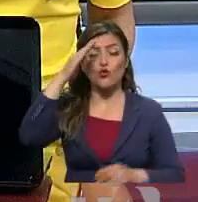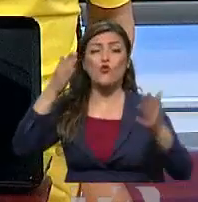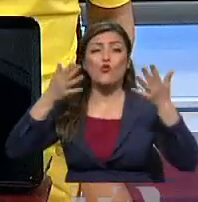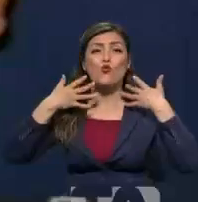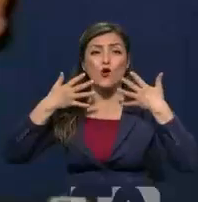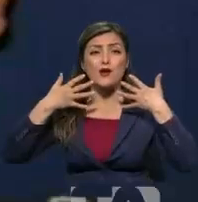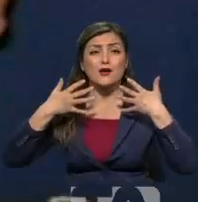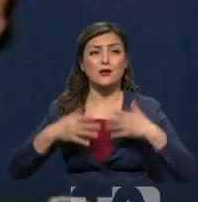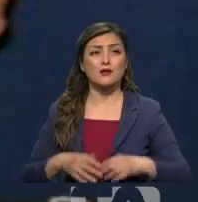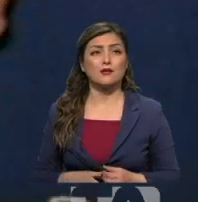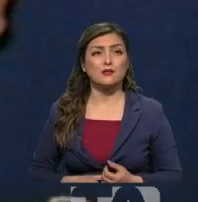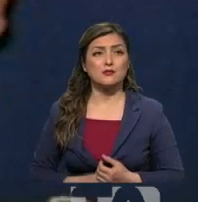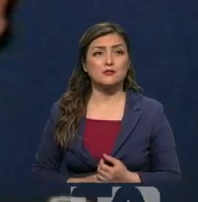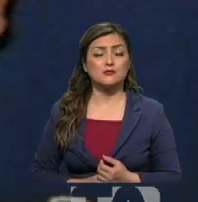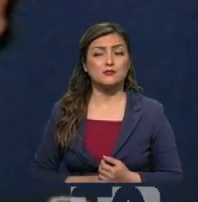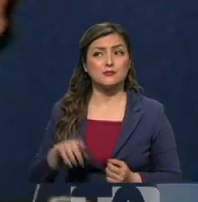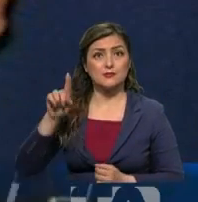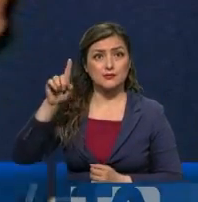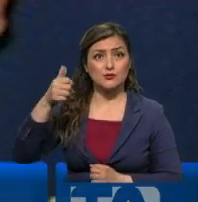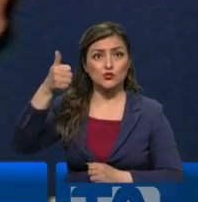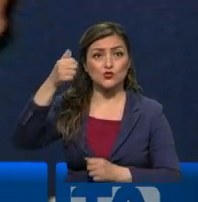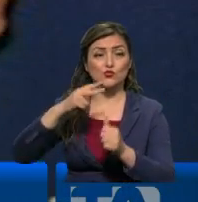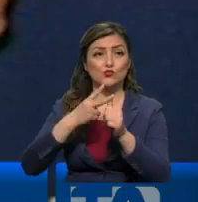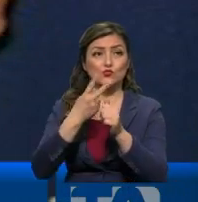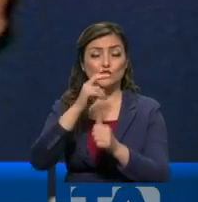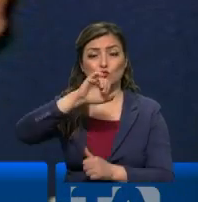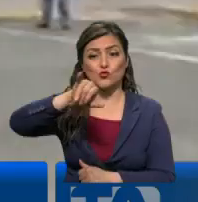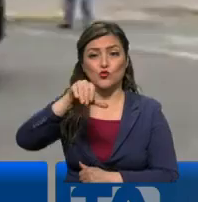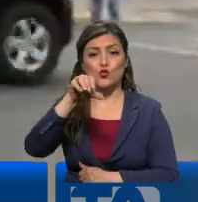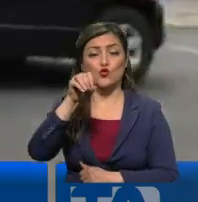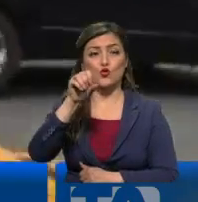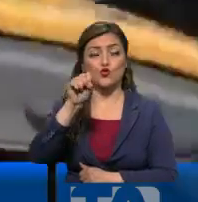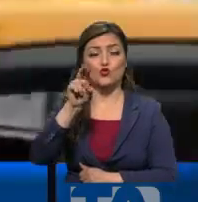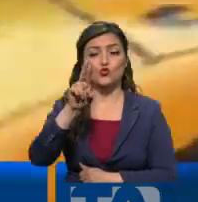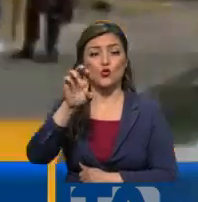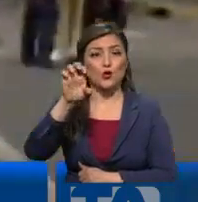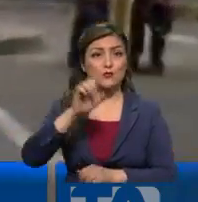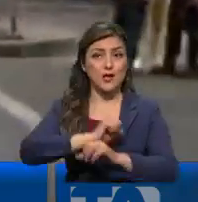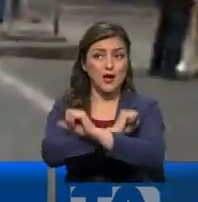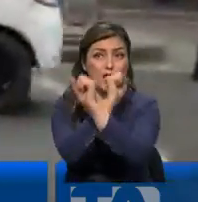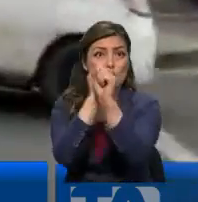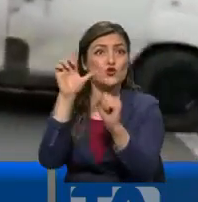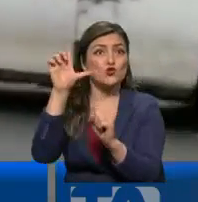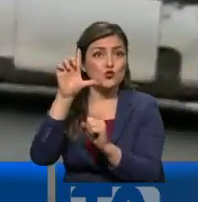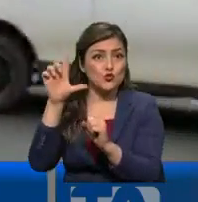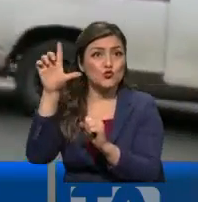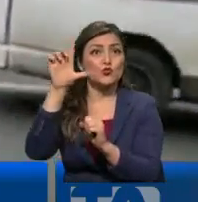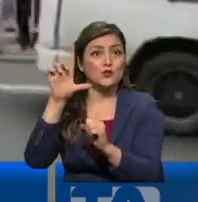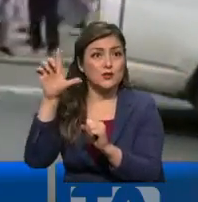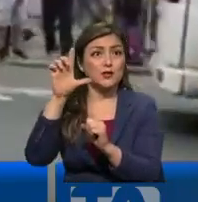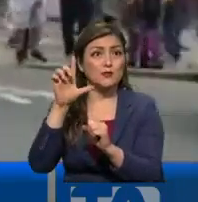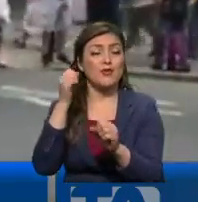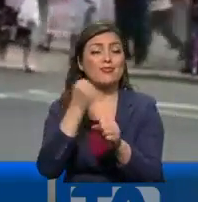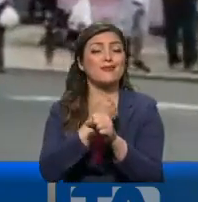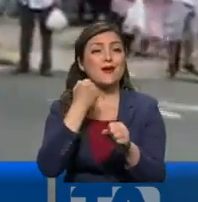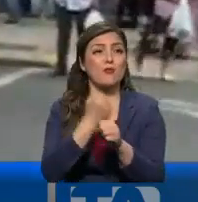Guayaquil. El cabo segundo de policía, Josué Daniel Mero Guarnizo, fue atacado la mañana de lunes, mientras se encontraba de